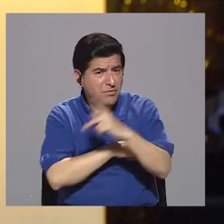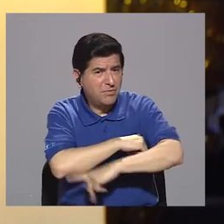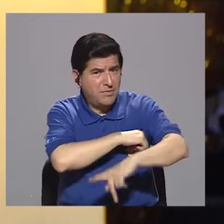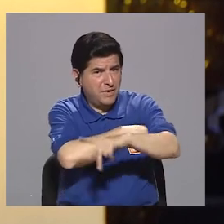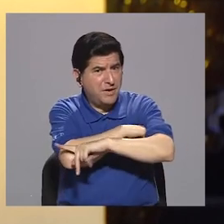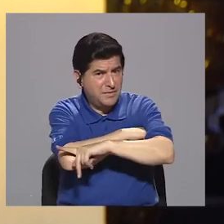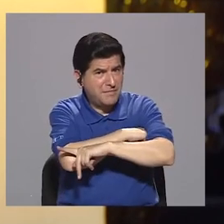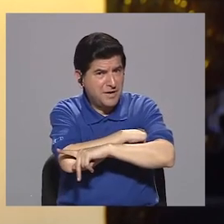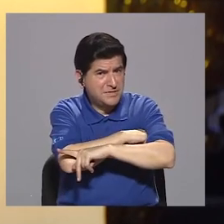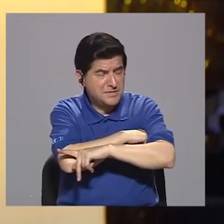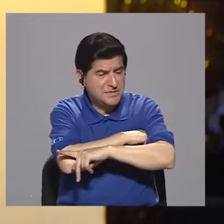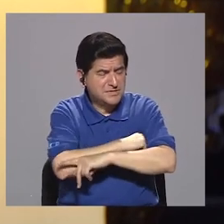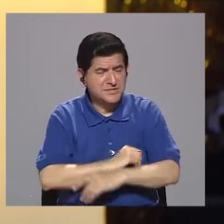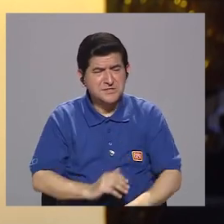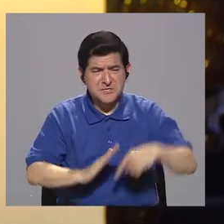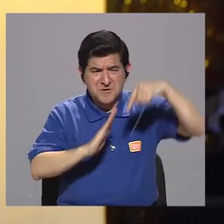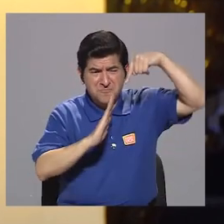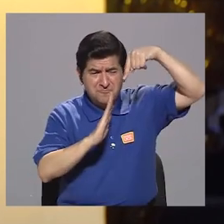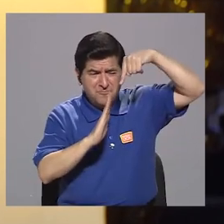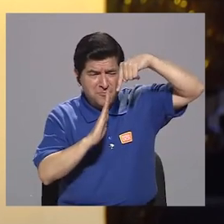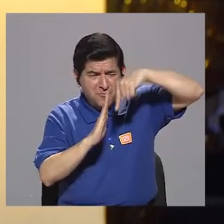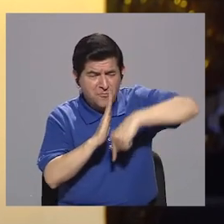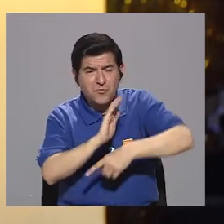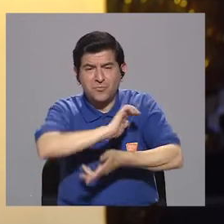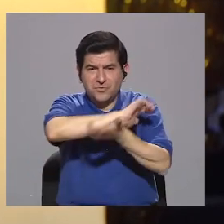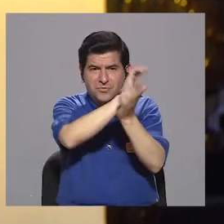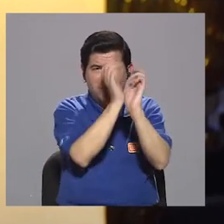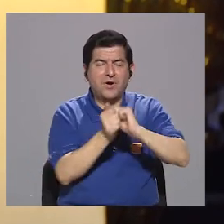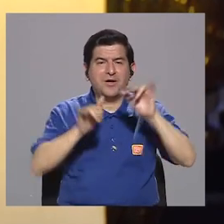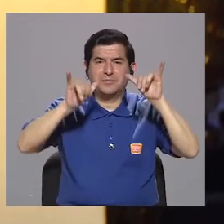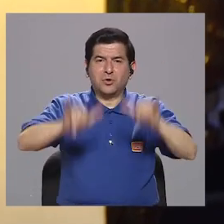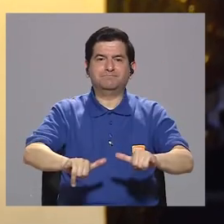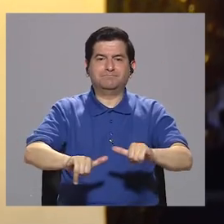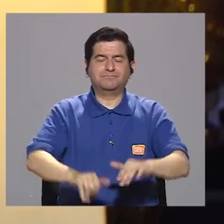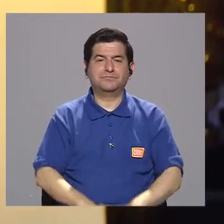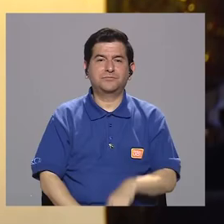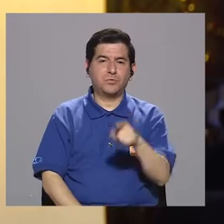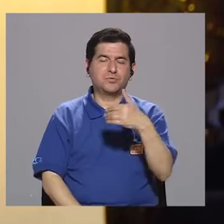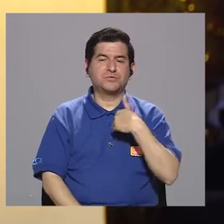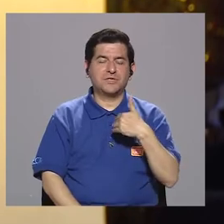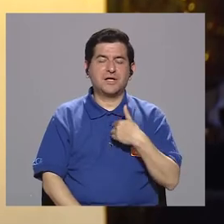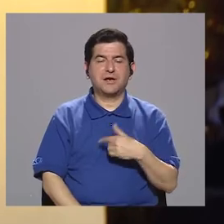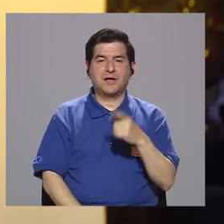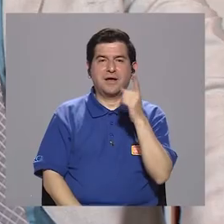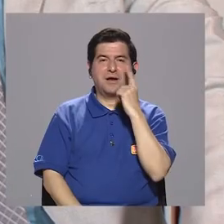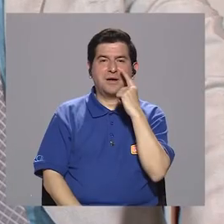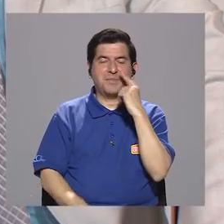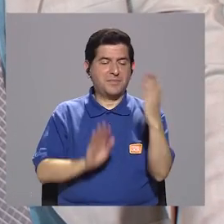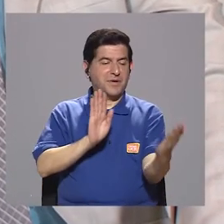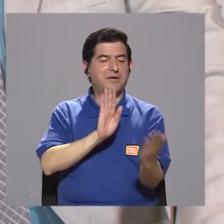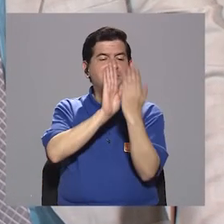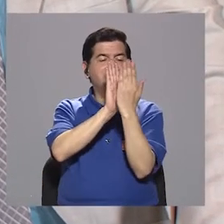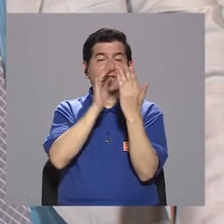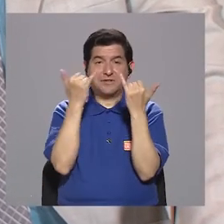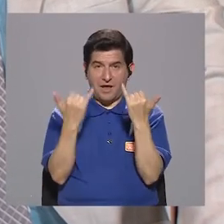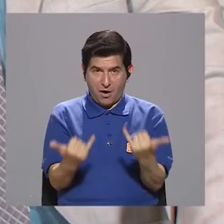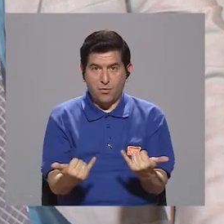país está arraigado en esas reformas. Si usted tuviese a su papá de frente